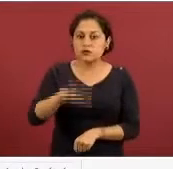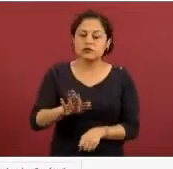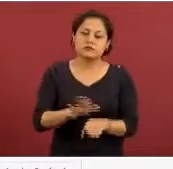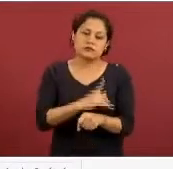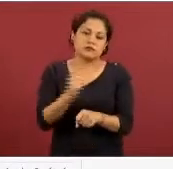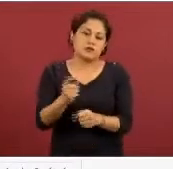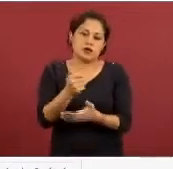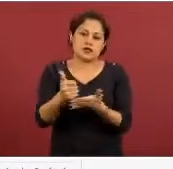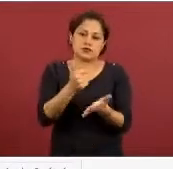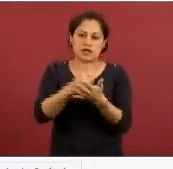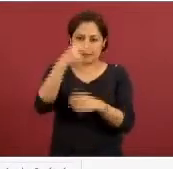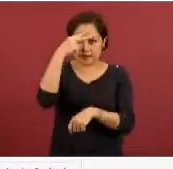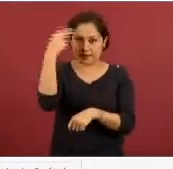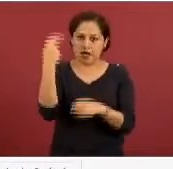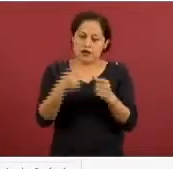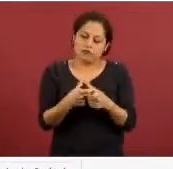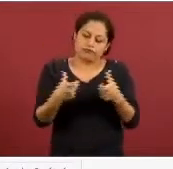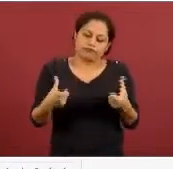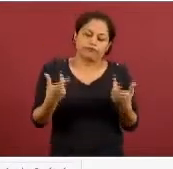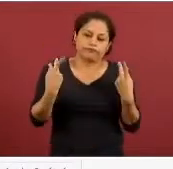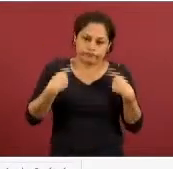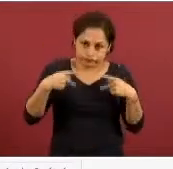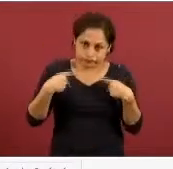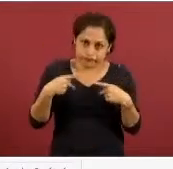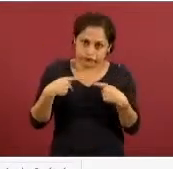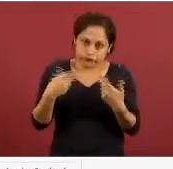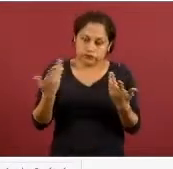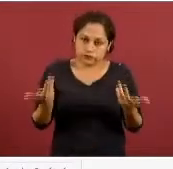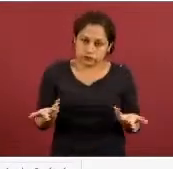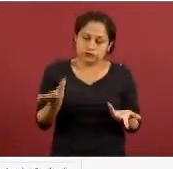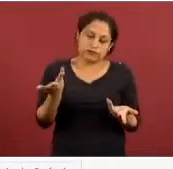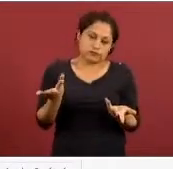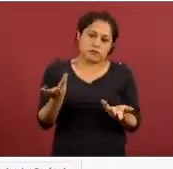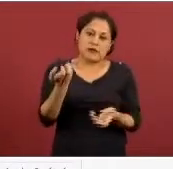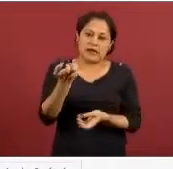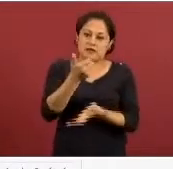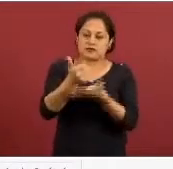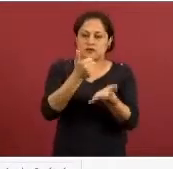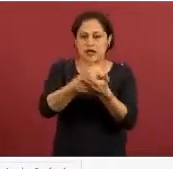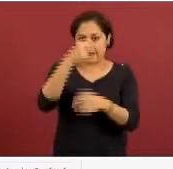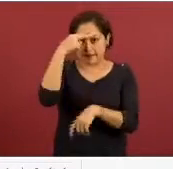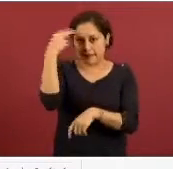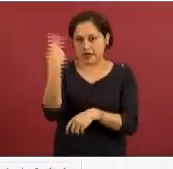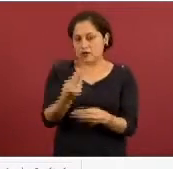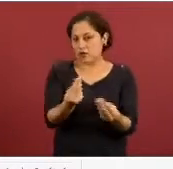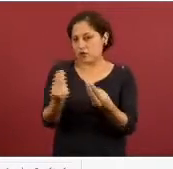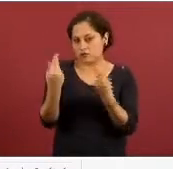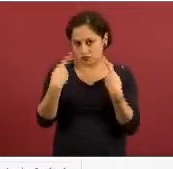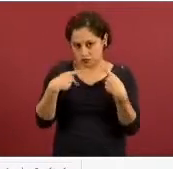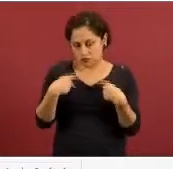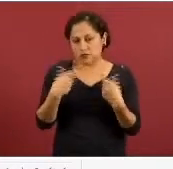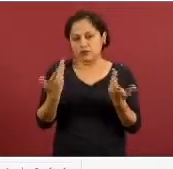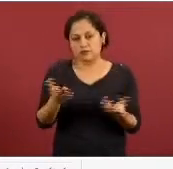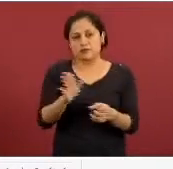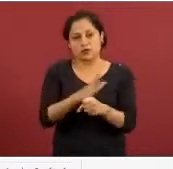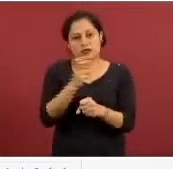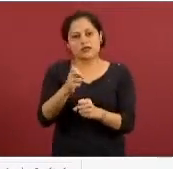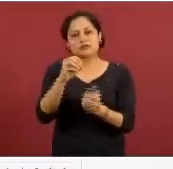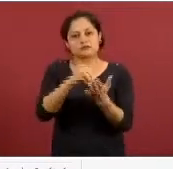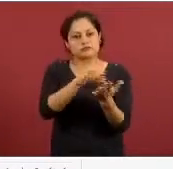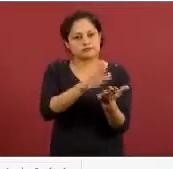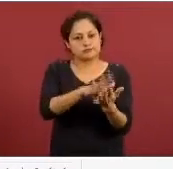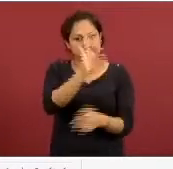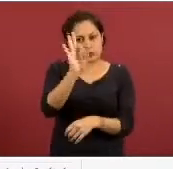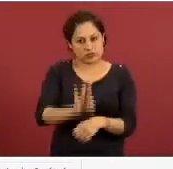grandes urbes, ¿no? En este sentido específicamente la Ciudad de México con estas defunciones. Comentarles también,